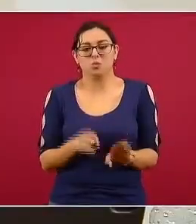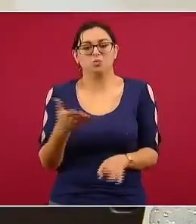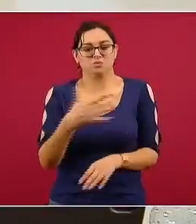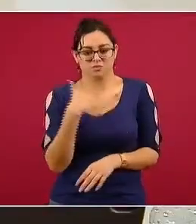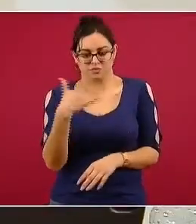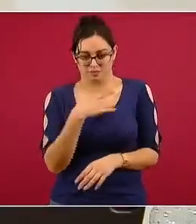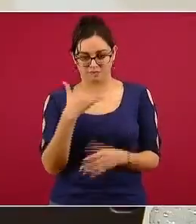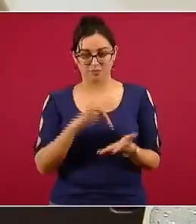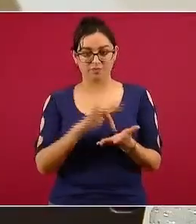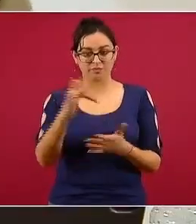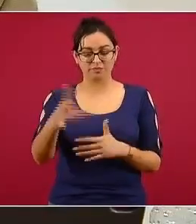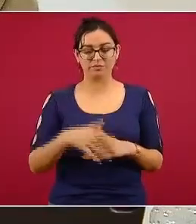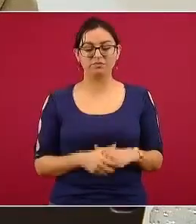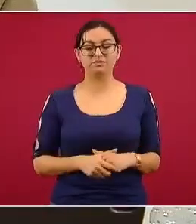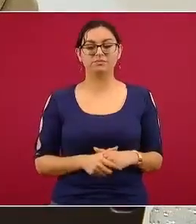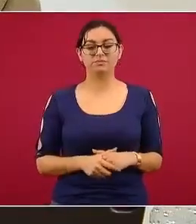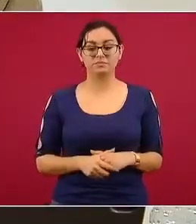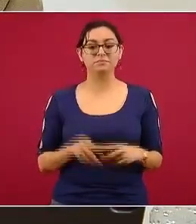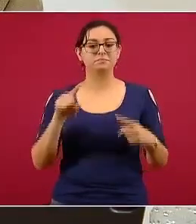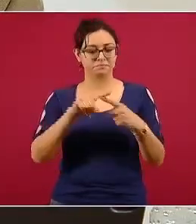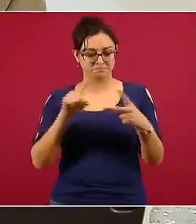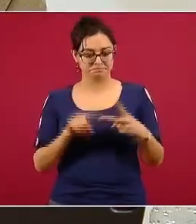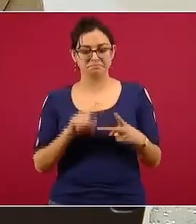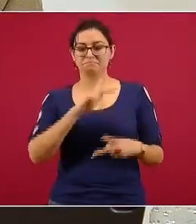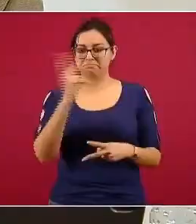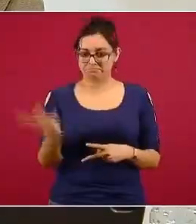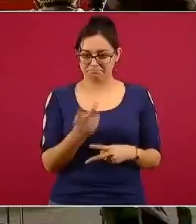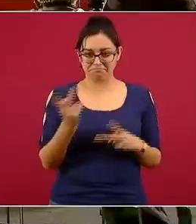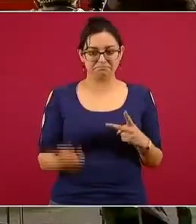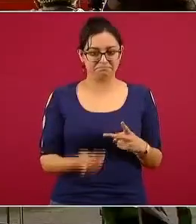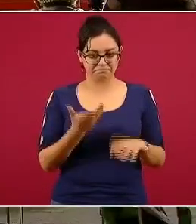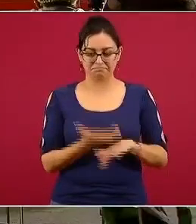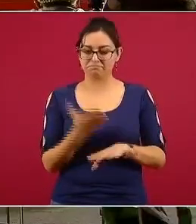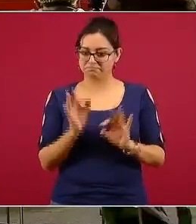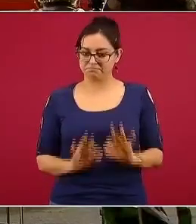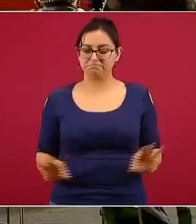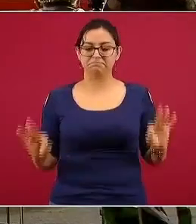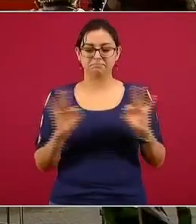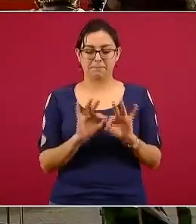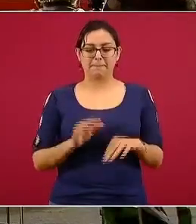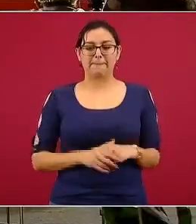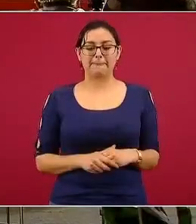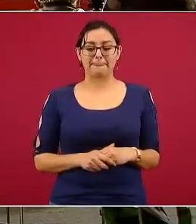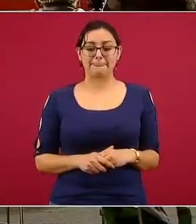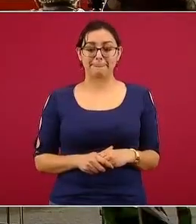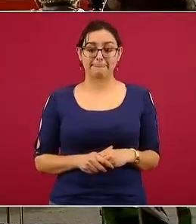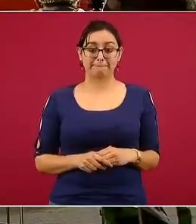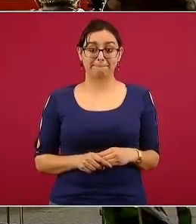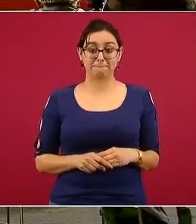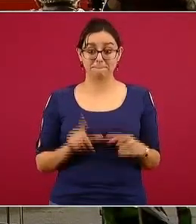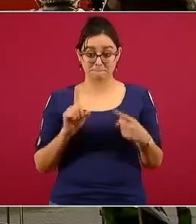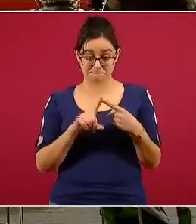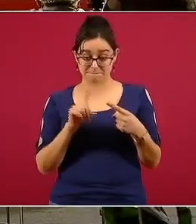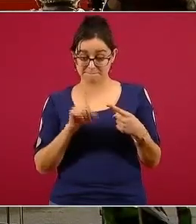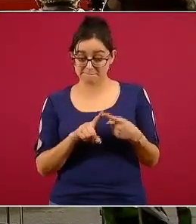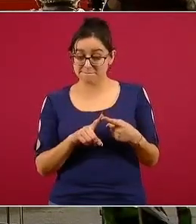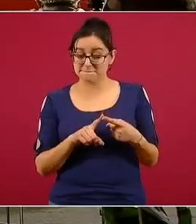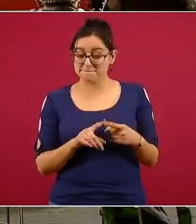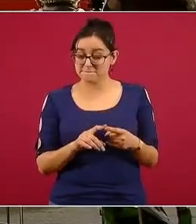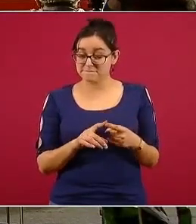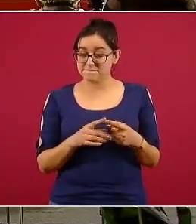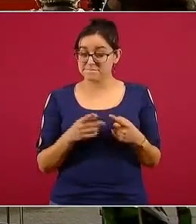cuestiones? Gracias. Sí, no, pues muchas gracias. Creo que las dos preguntas son muy importantes. La primera sí, la verdad es que no tengo así la